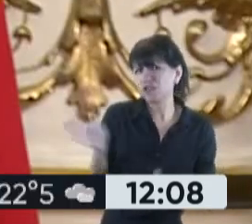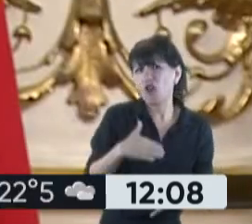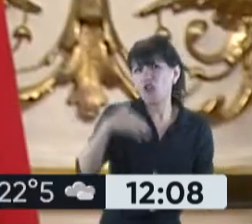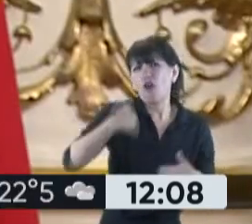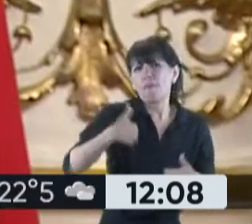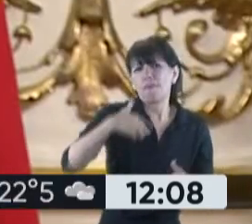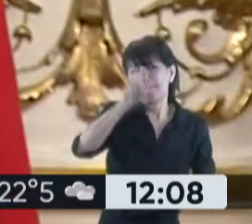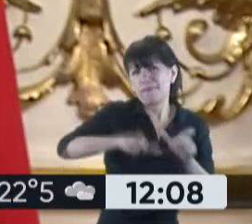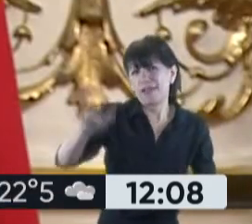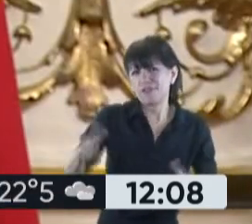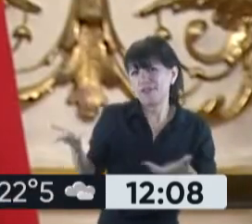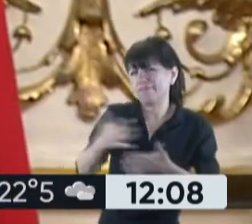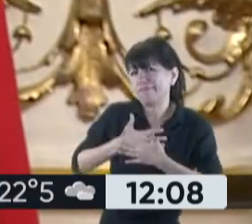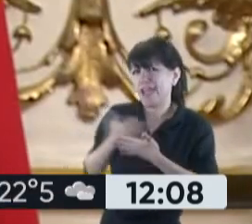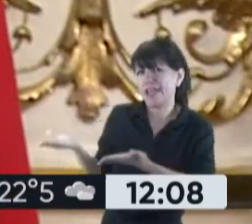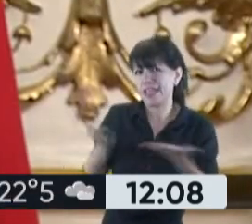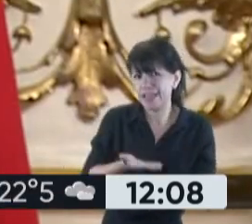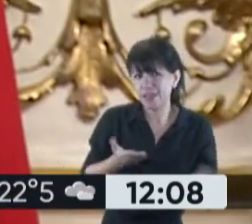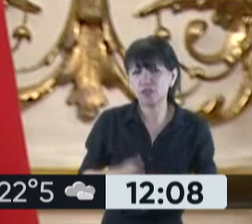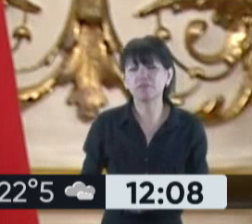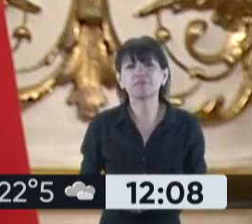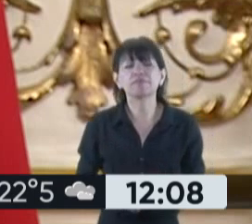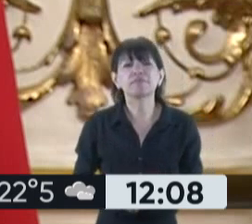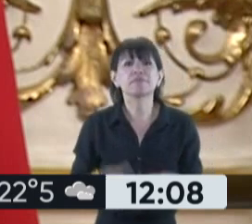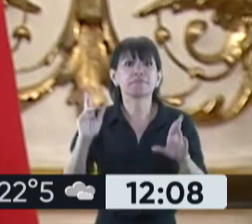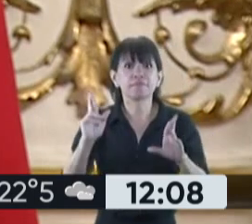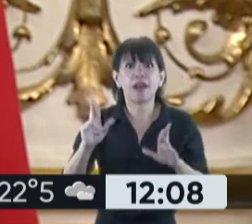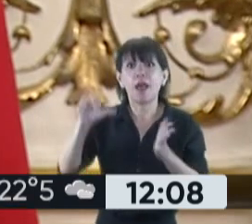Y trabajemos para que nuestro vínculo con los países